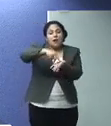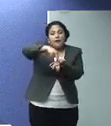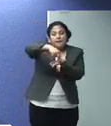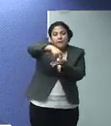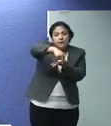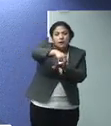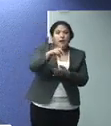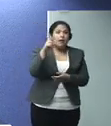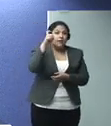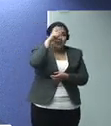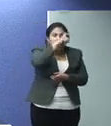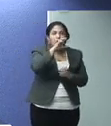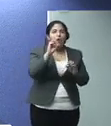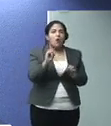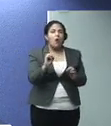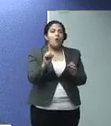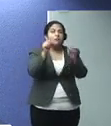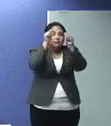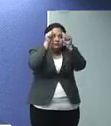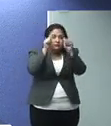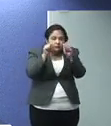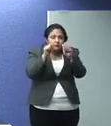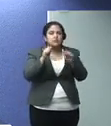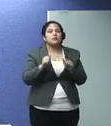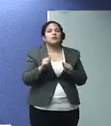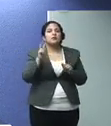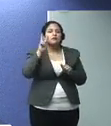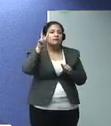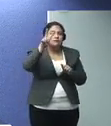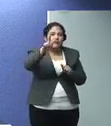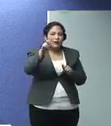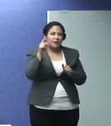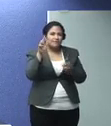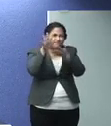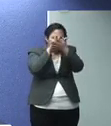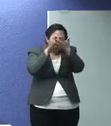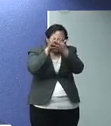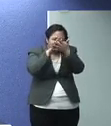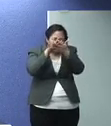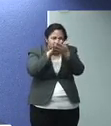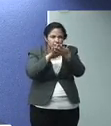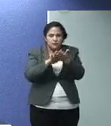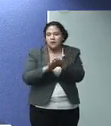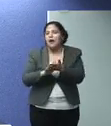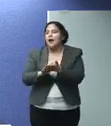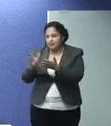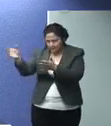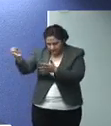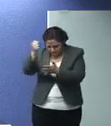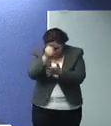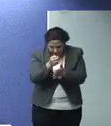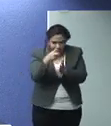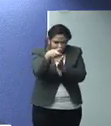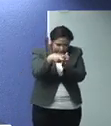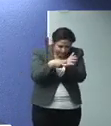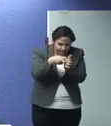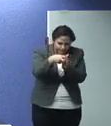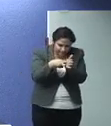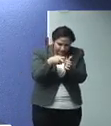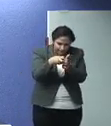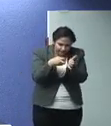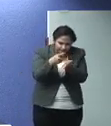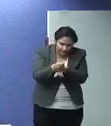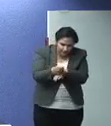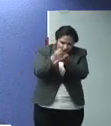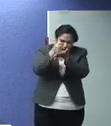ver, eran, digamos que, en quienes se buscaba rehabilitar o intervenir para que fueran productivas o